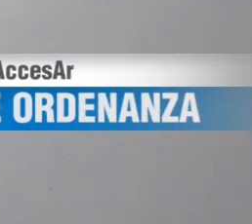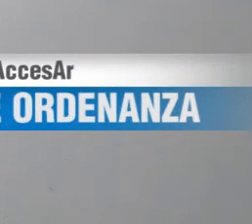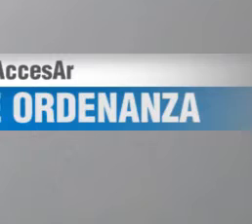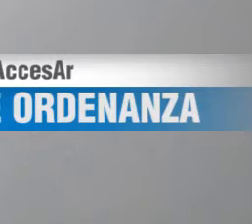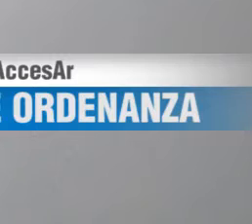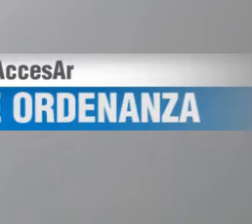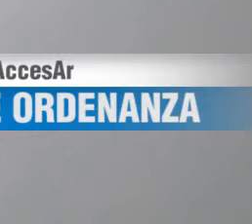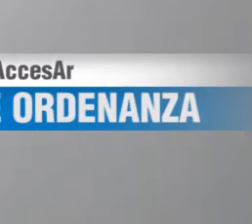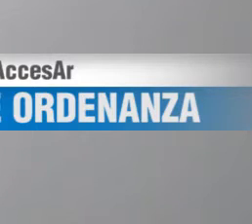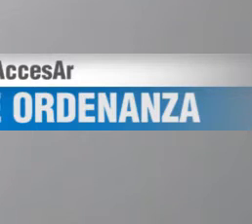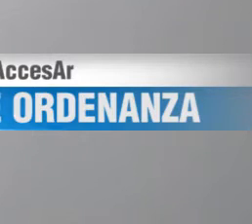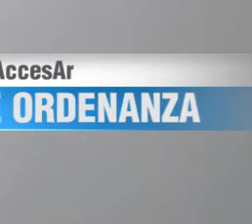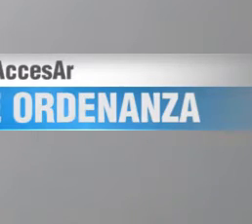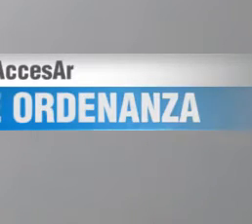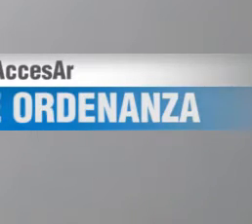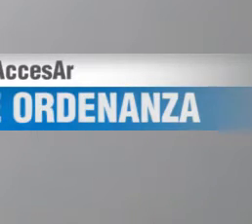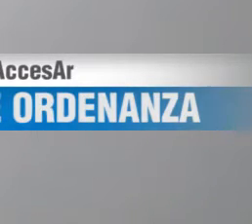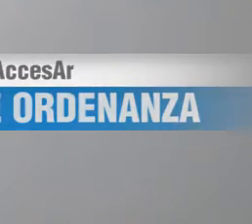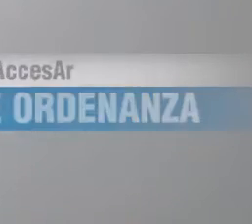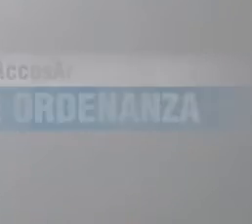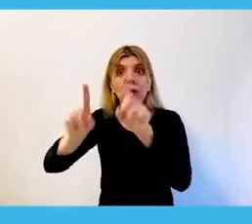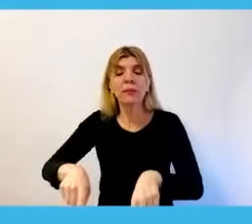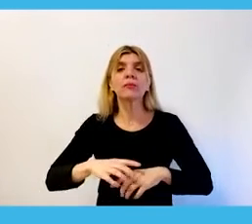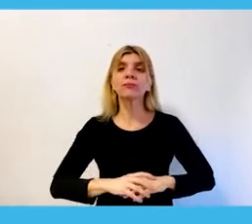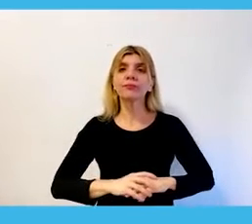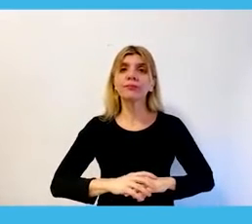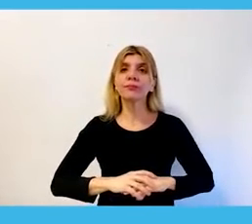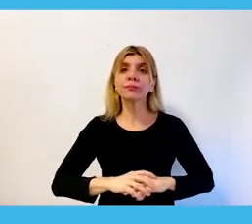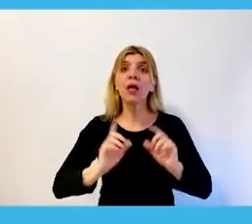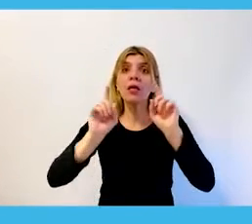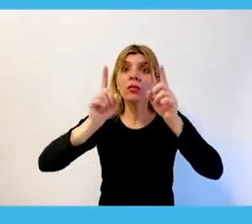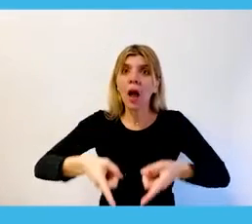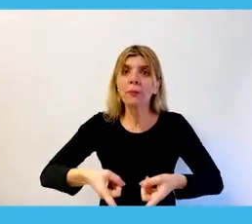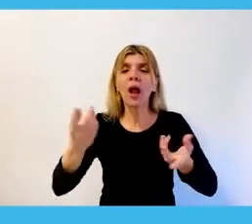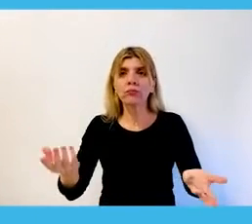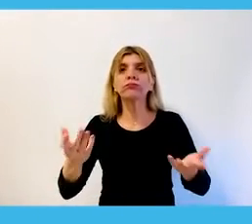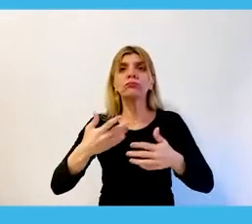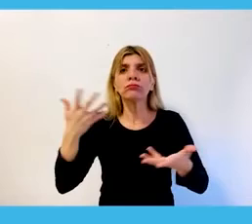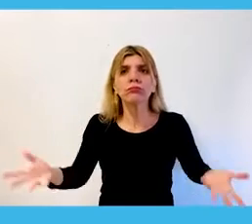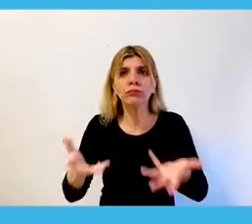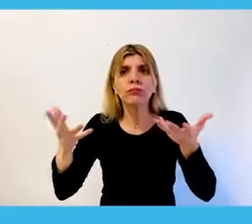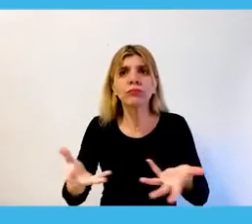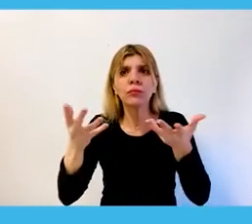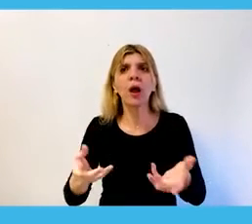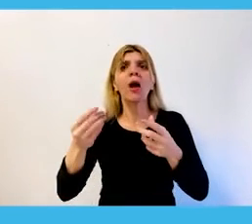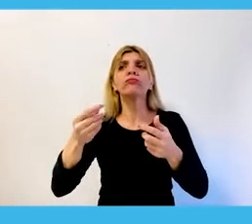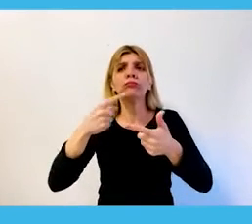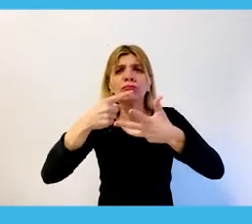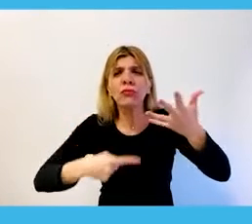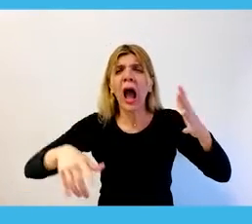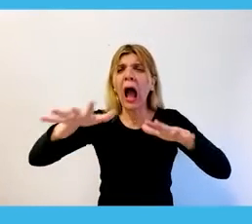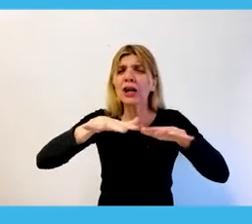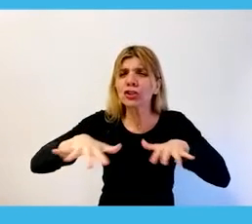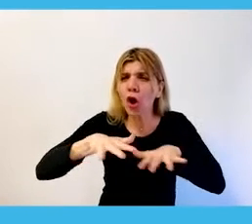de funcionamiento, pueda acceder a este proyecto. ¿Por qué es necesaria la presentación de un proyecto para que pueda ir el municipio?